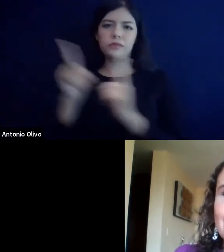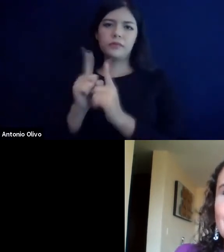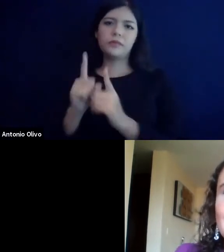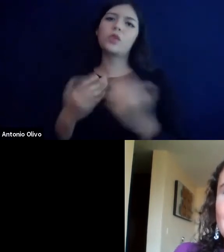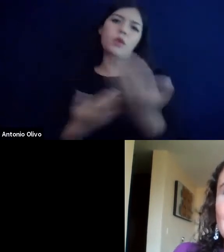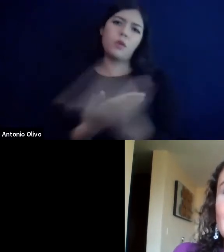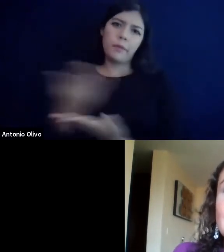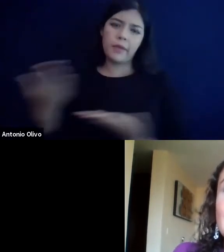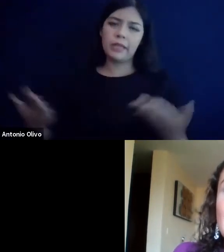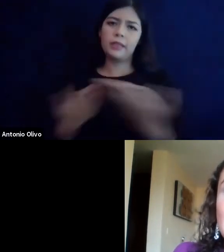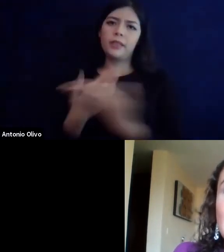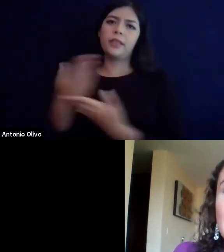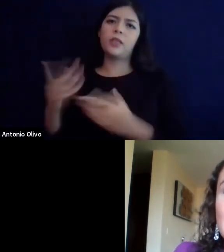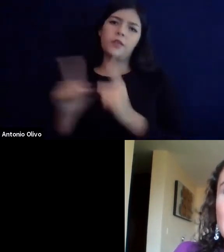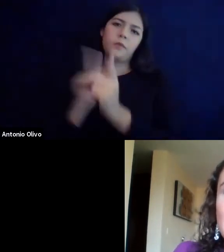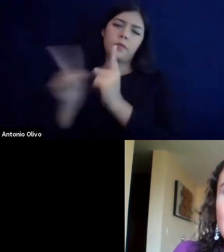estábamos.